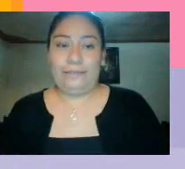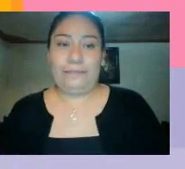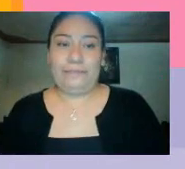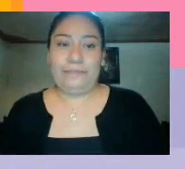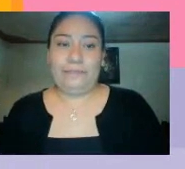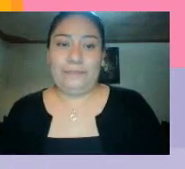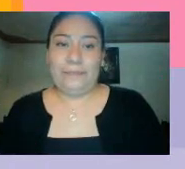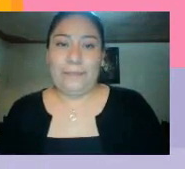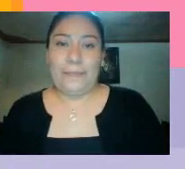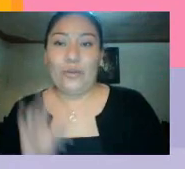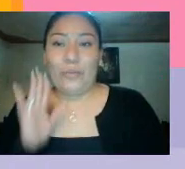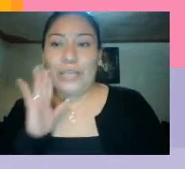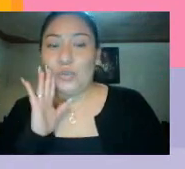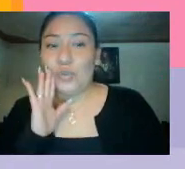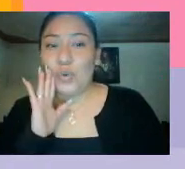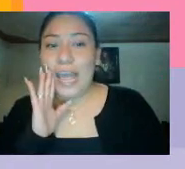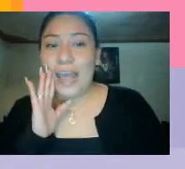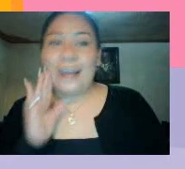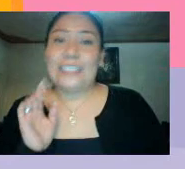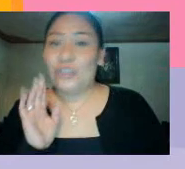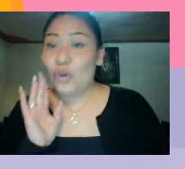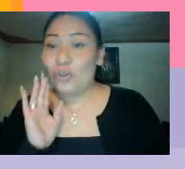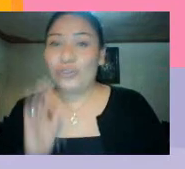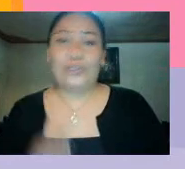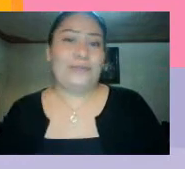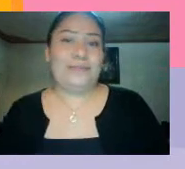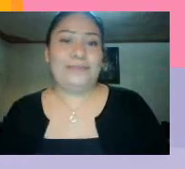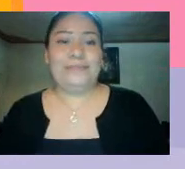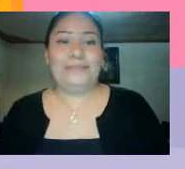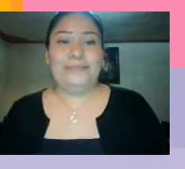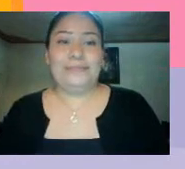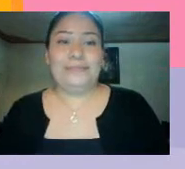Roja, con mayúscula las dos,